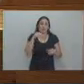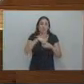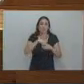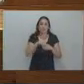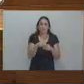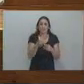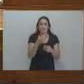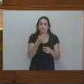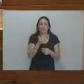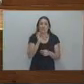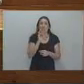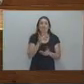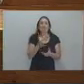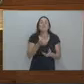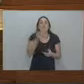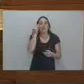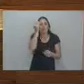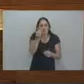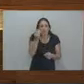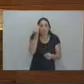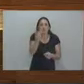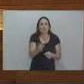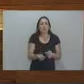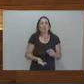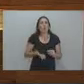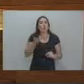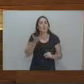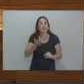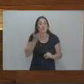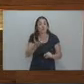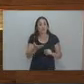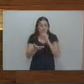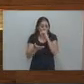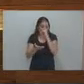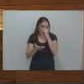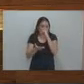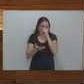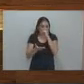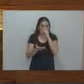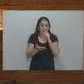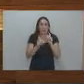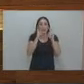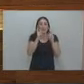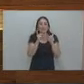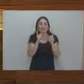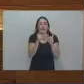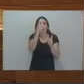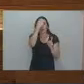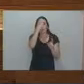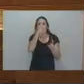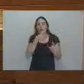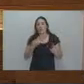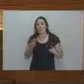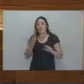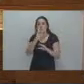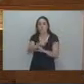Pero yo creo que hemos dado un paso importante a la hora de comenzar a cambiar la imagen que podemos transmitir de cara al